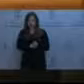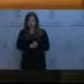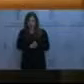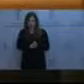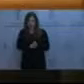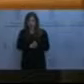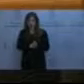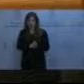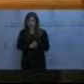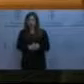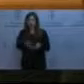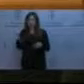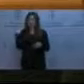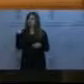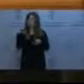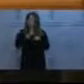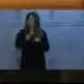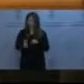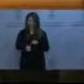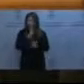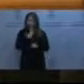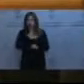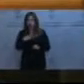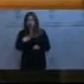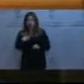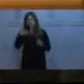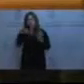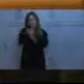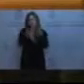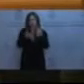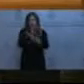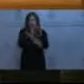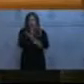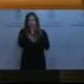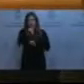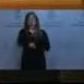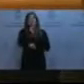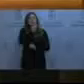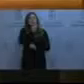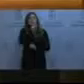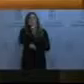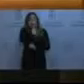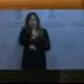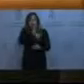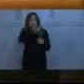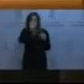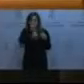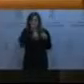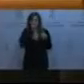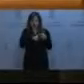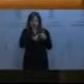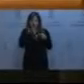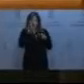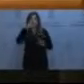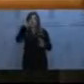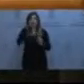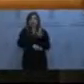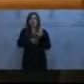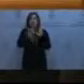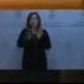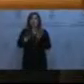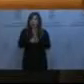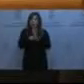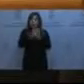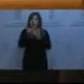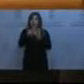Le preocupan varias cosas que le quiero plantear y le quiero explicar por qué le formulamos la pregunta. La primera es que se cumpla la normativa fijada en la Ley